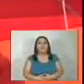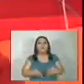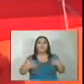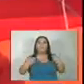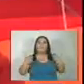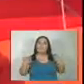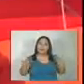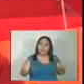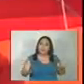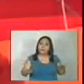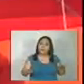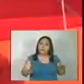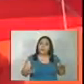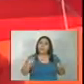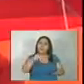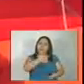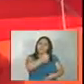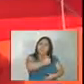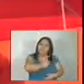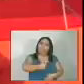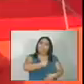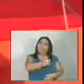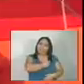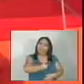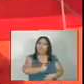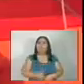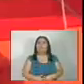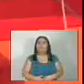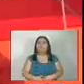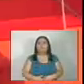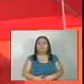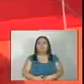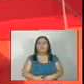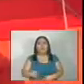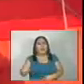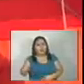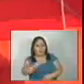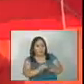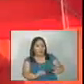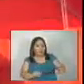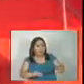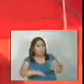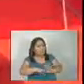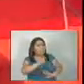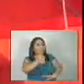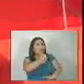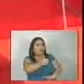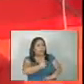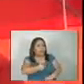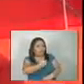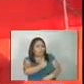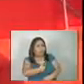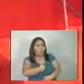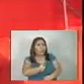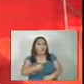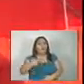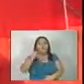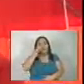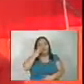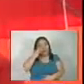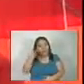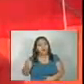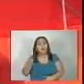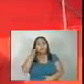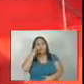por eso son mártires, son los primeros mártires. Y en cuanto a testimonio de vida lo más